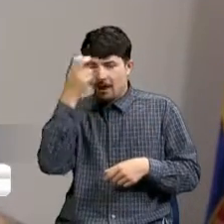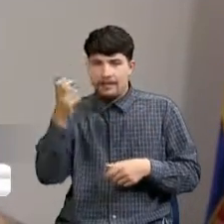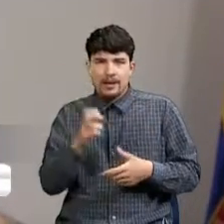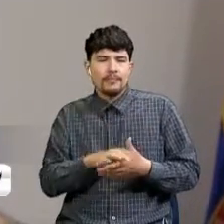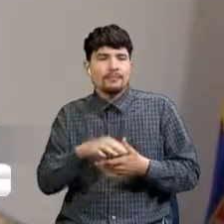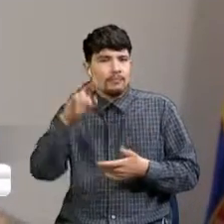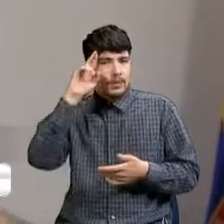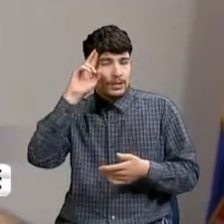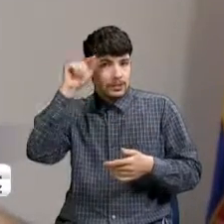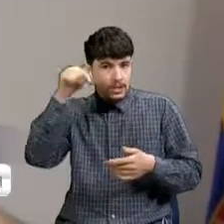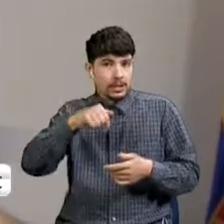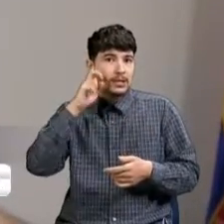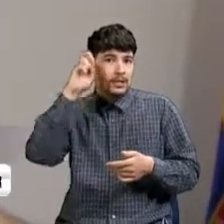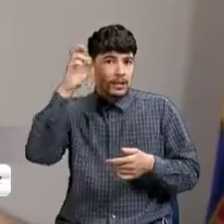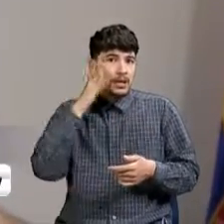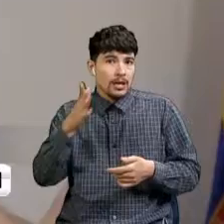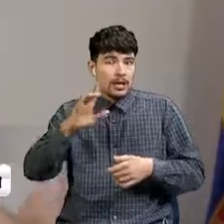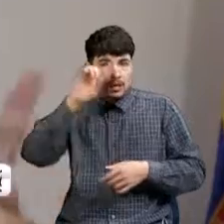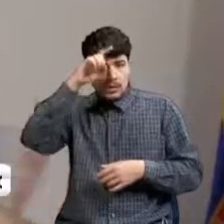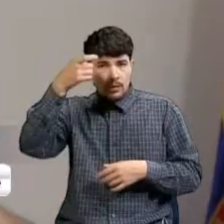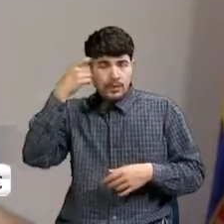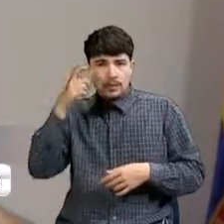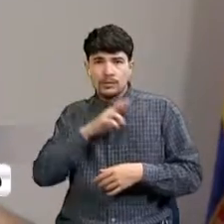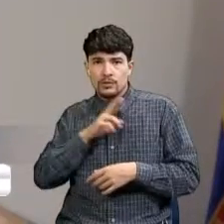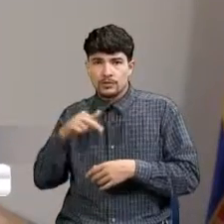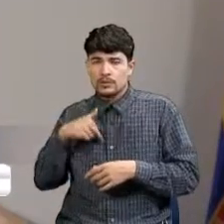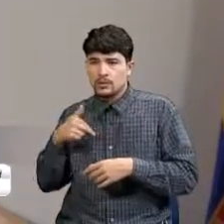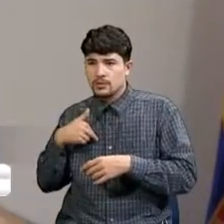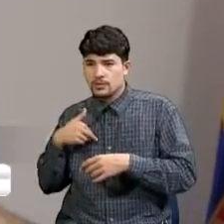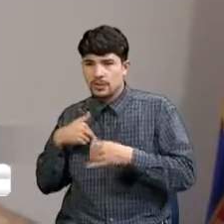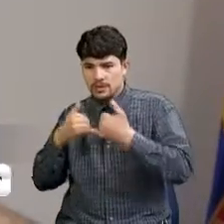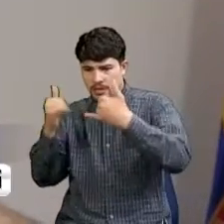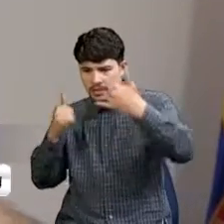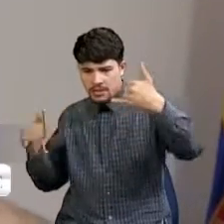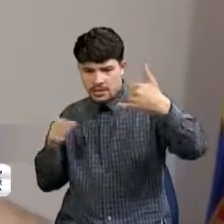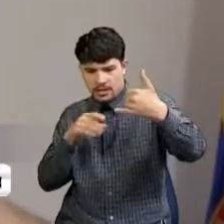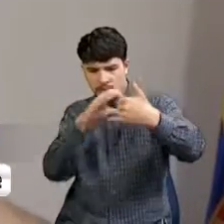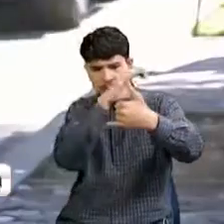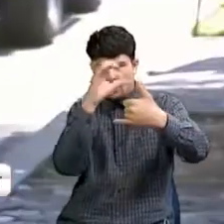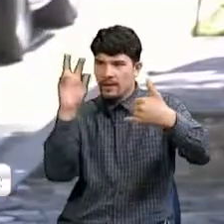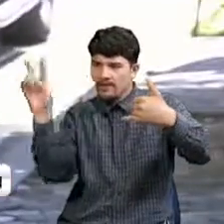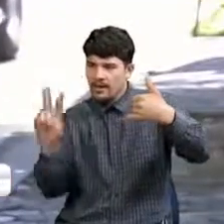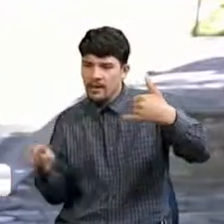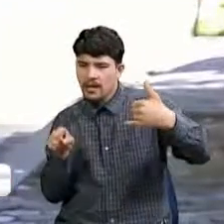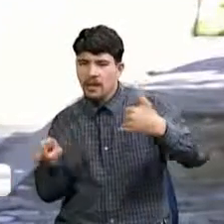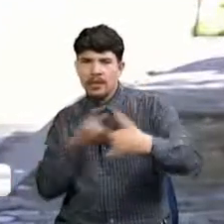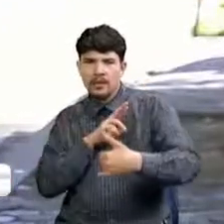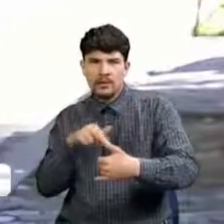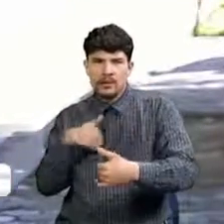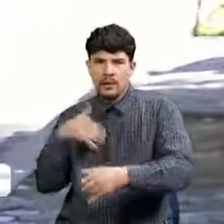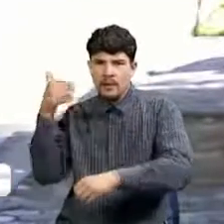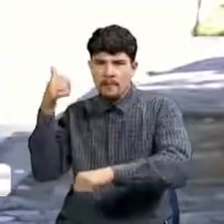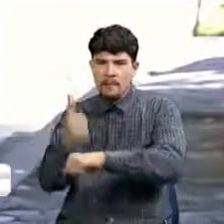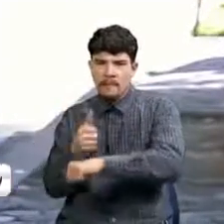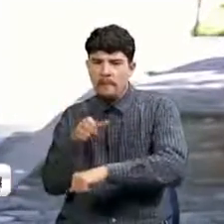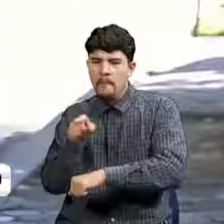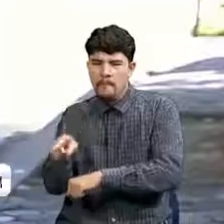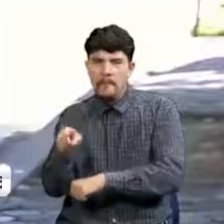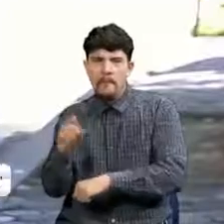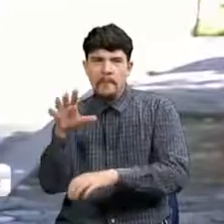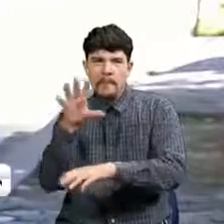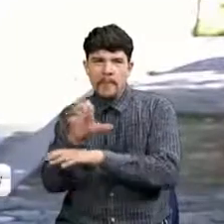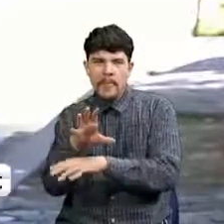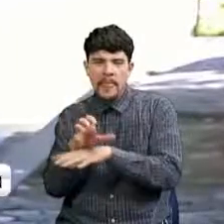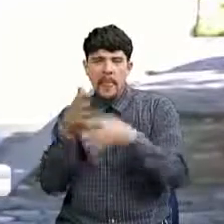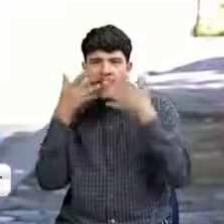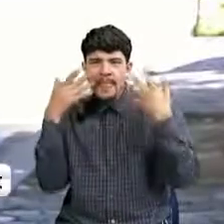frontera, los 10 municipios de frontera el año pasado, donde vacunamos el 95% de los perros y gatos. Lo que sí confirmó el director de salud es que se han